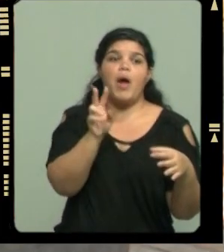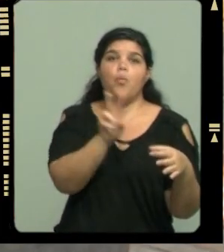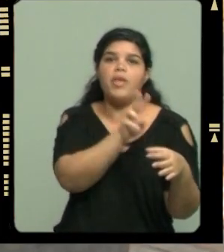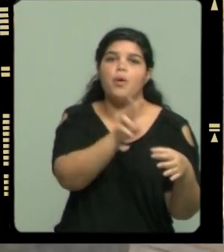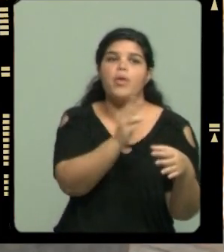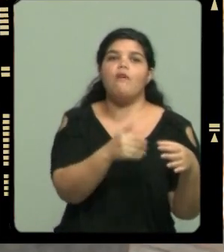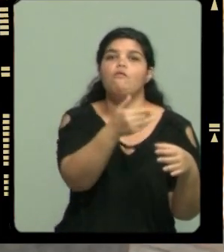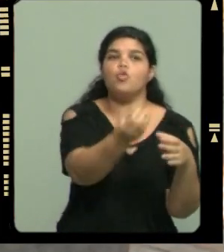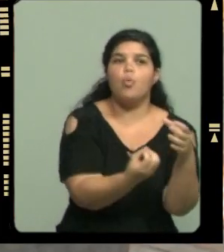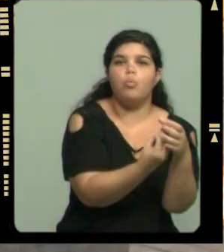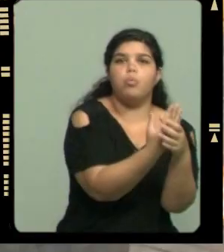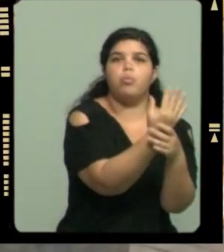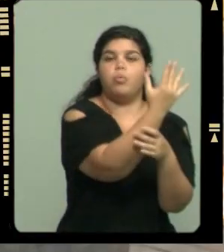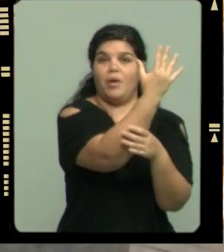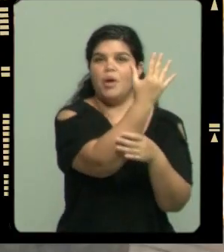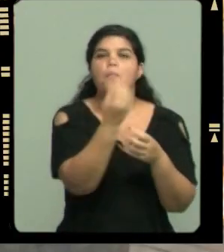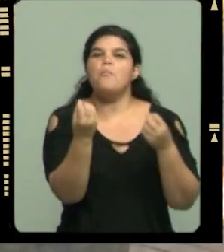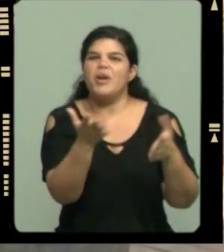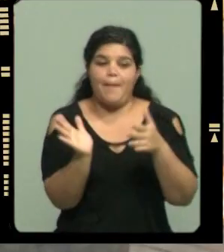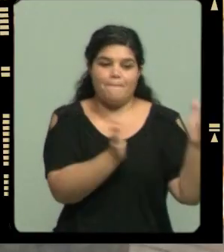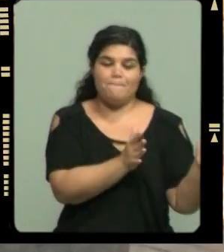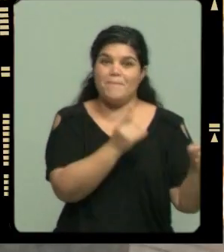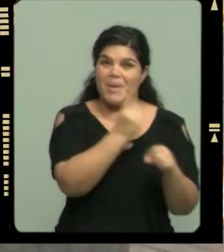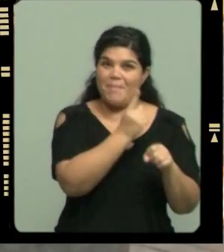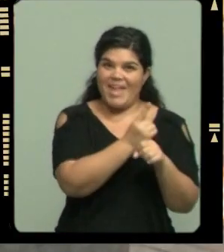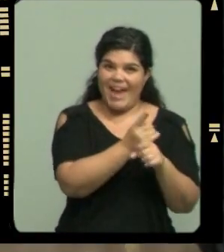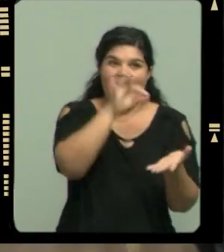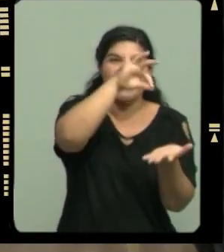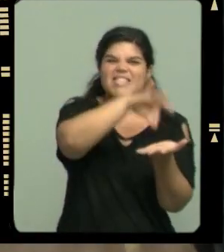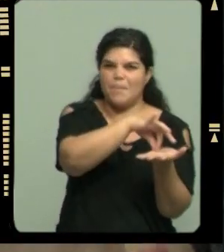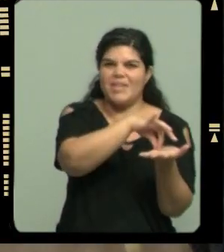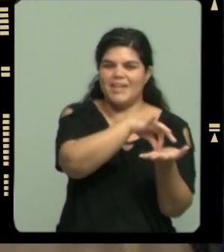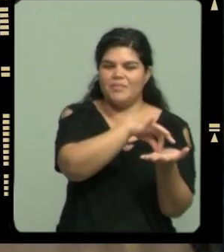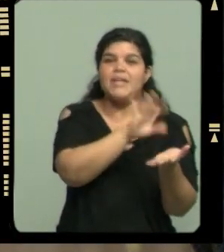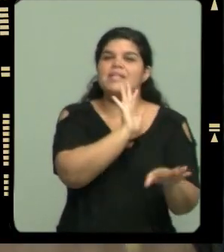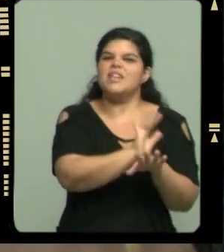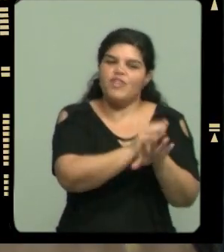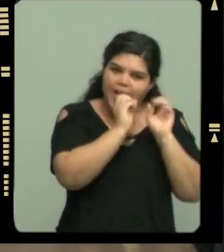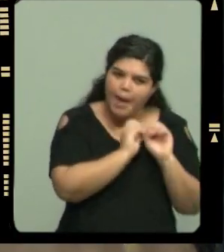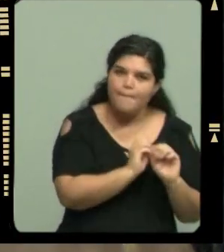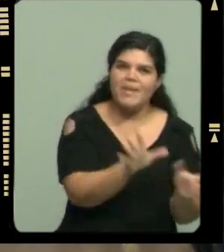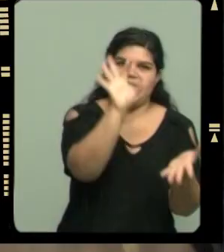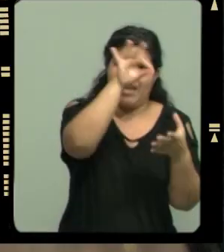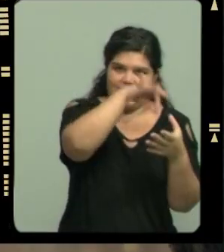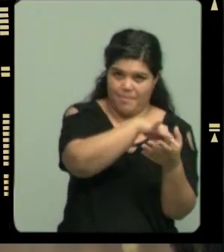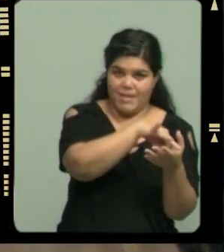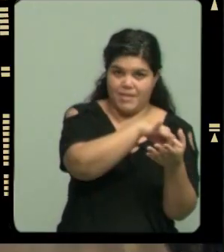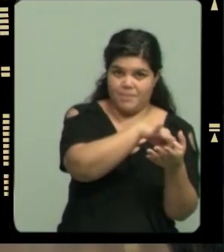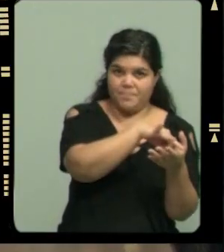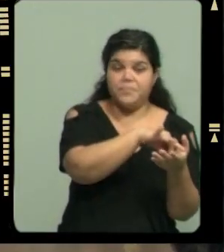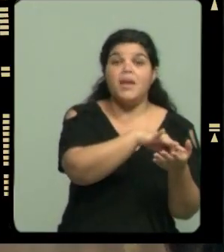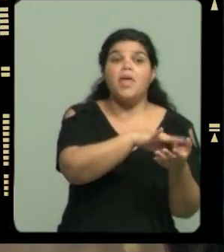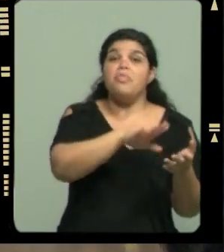Que es su fruto, justamente. Por eso queremos jugar un poco con una semilla para la primera etapa, que siempre, todos los semestres la idea es que lanzar un programa